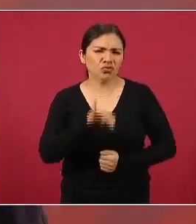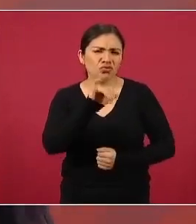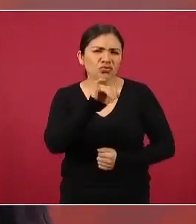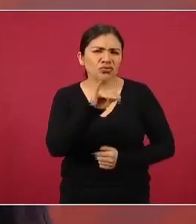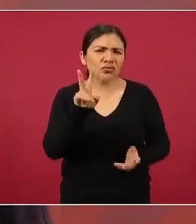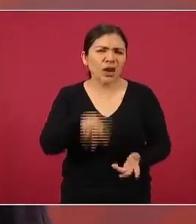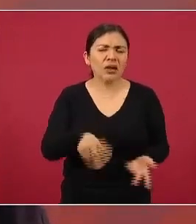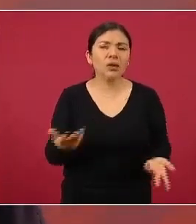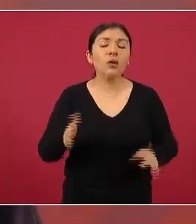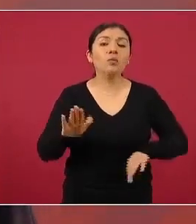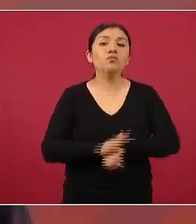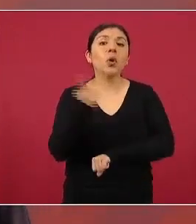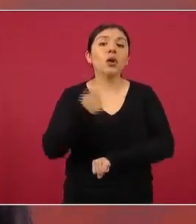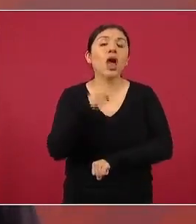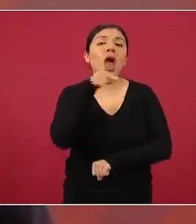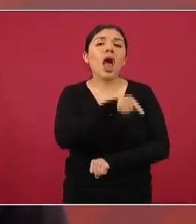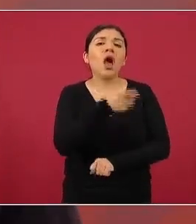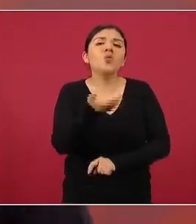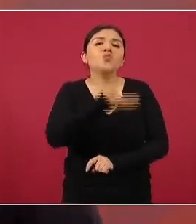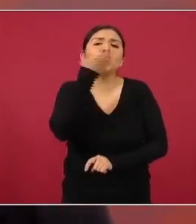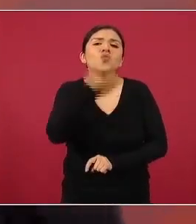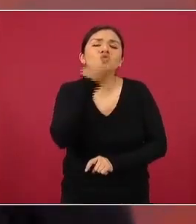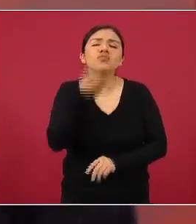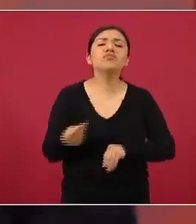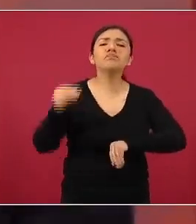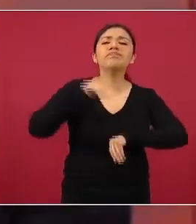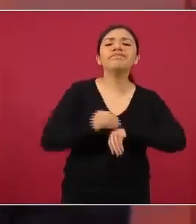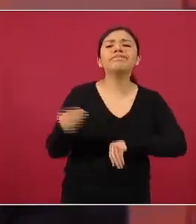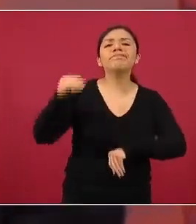porque llevaron a la práctica una política